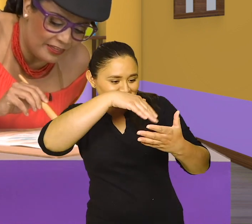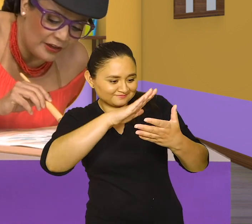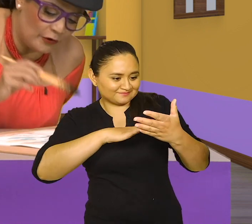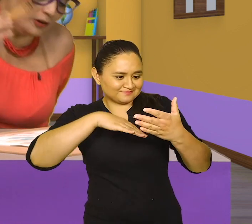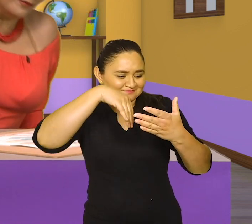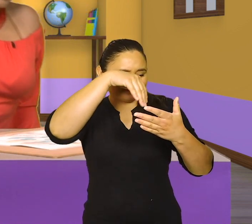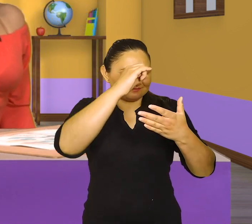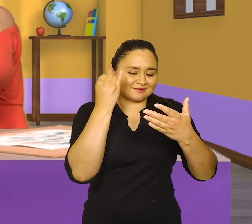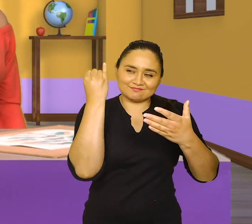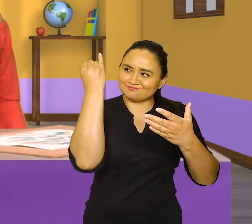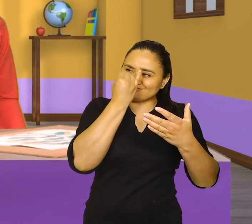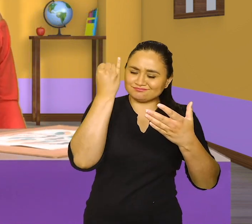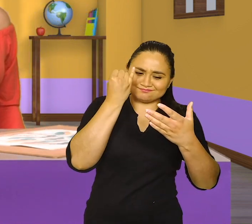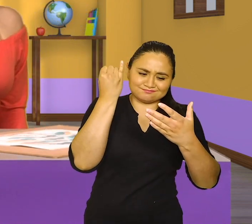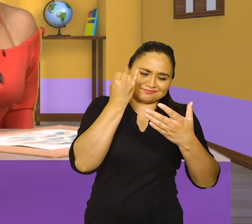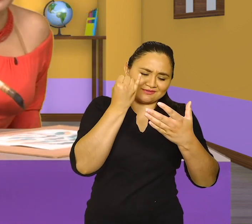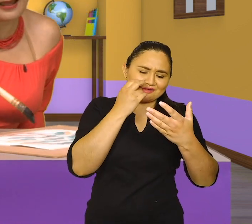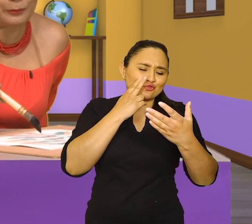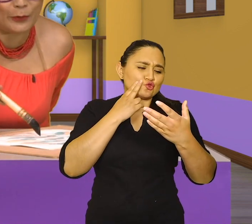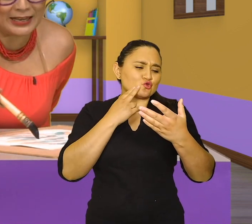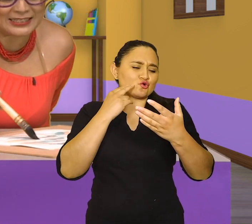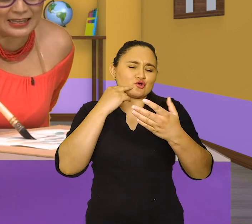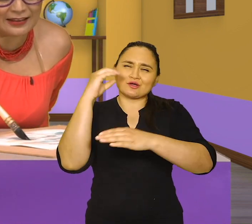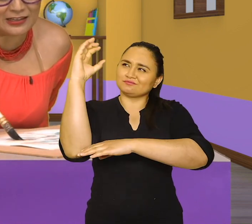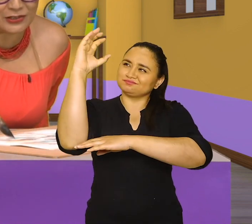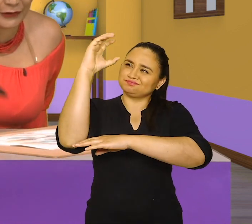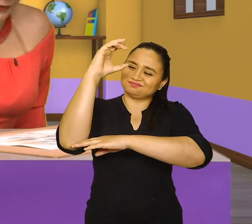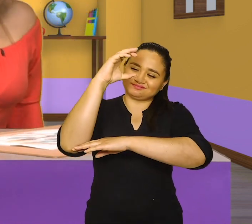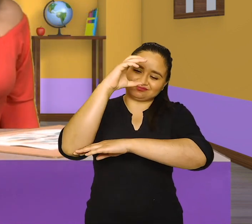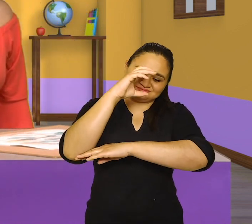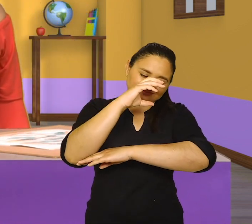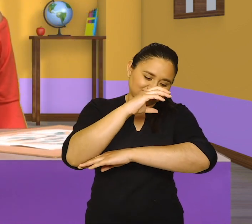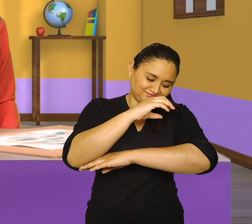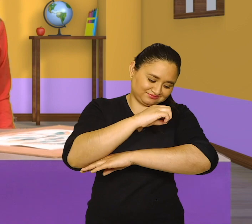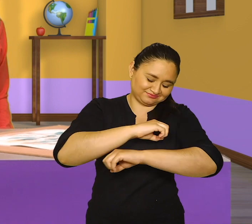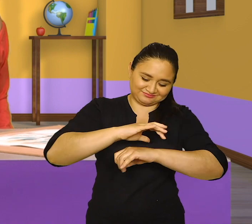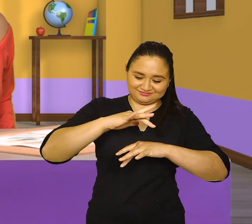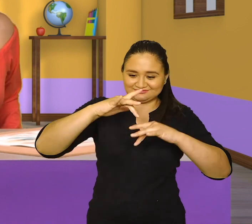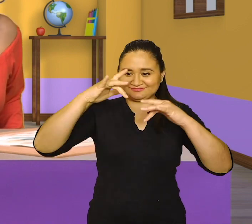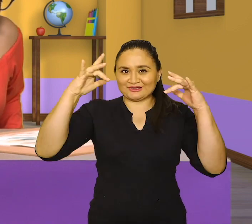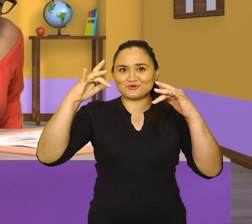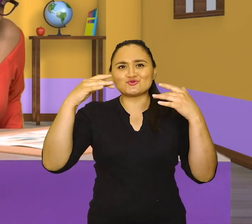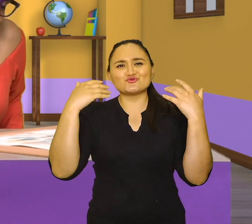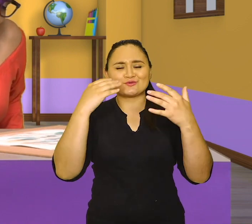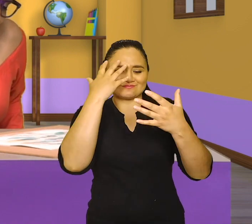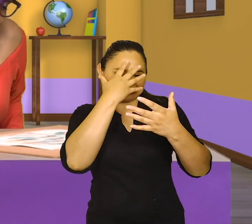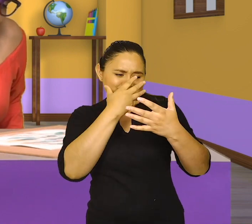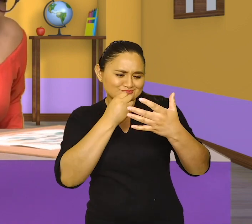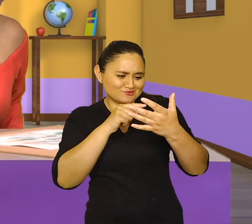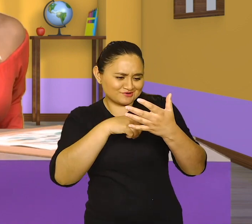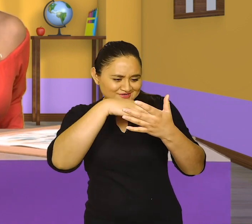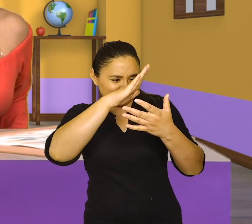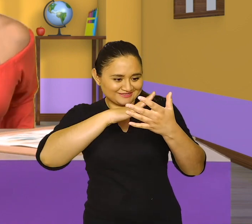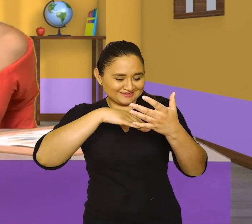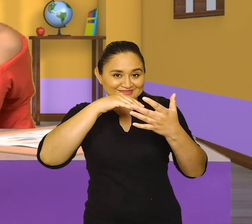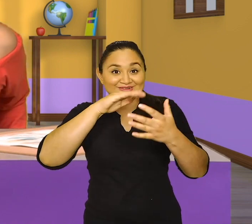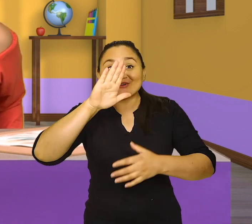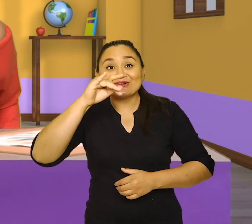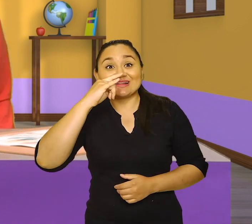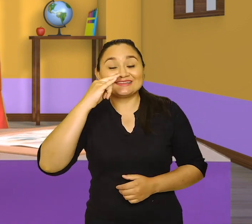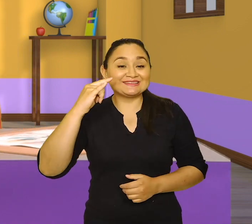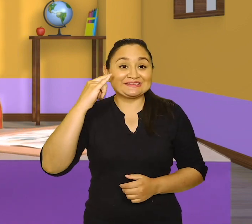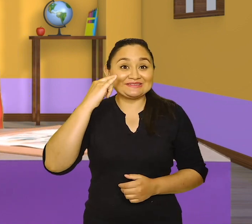Verde verderol, endulza la puesta del sol. ¡Ay, qué lindo me está quedando!